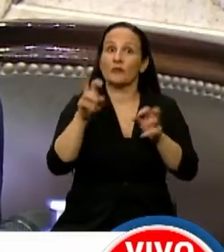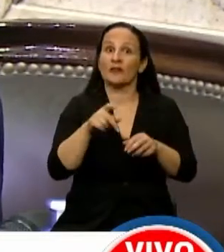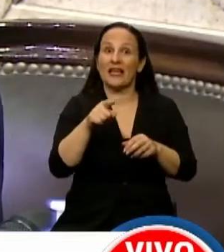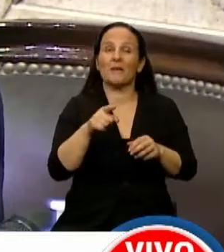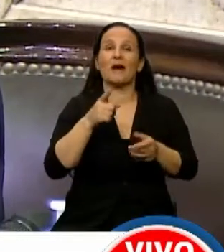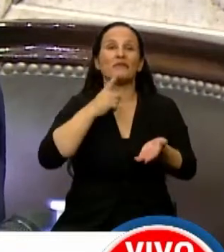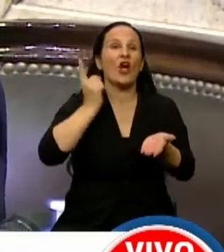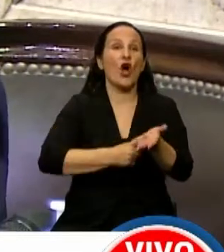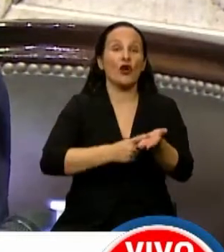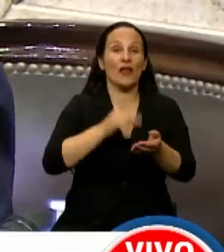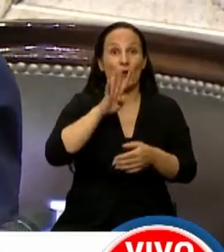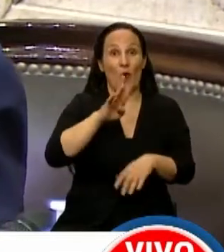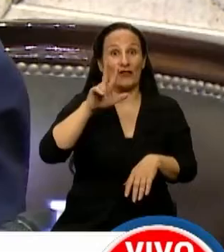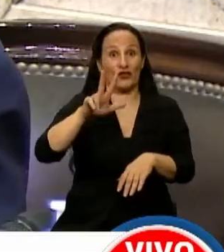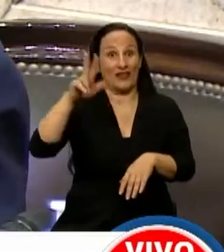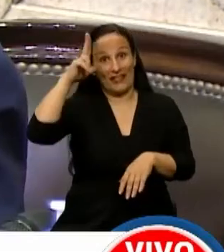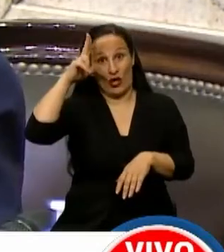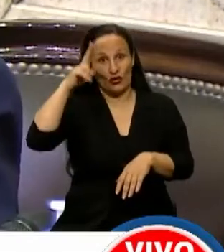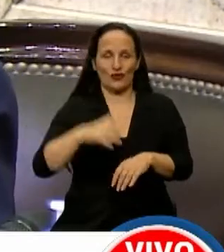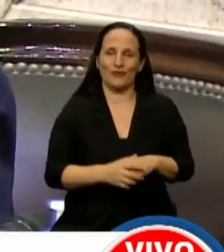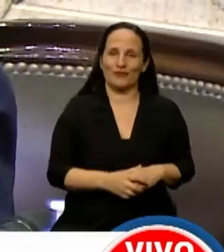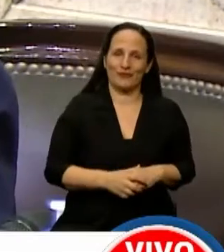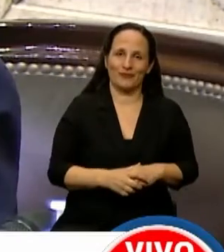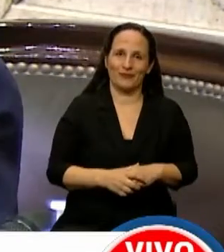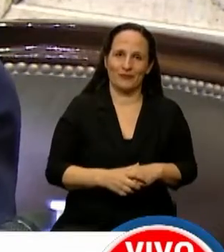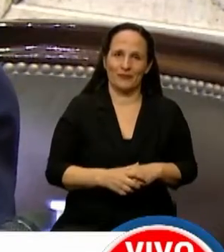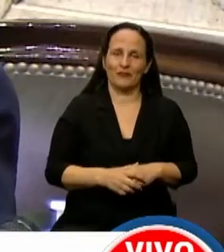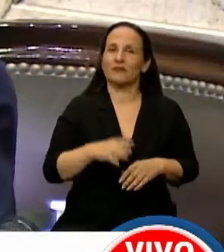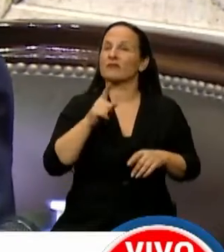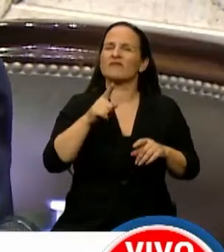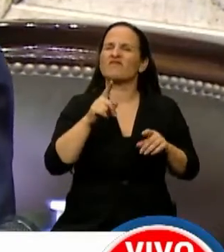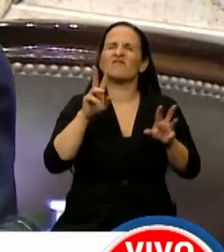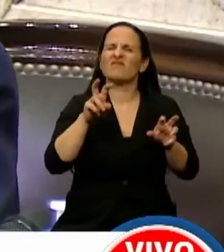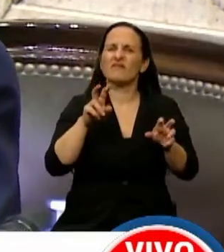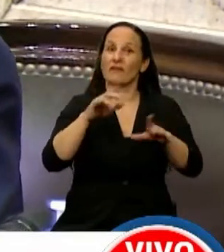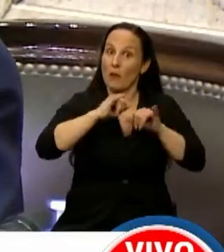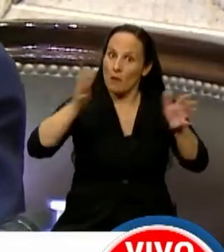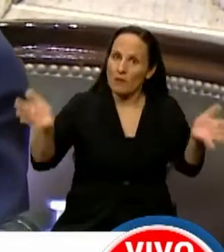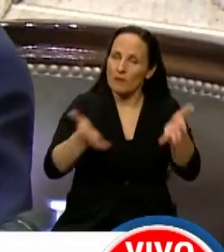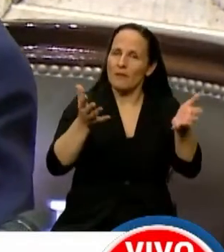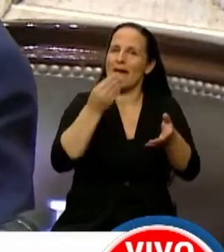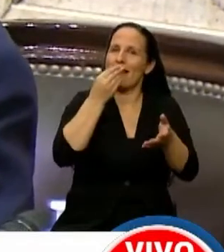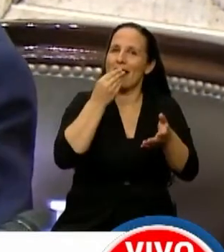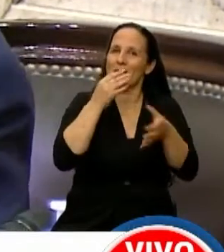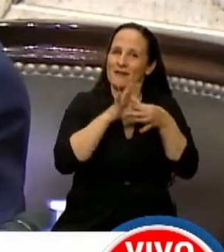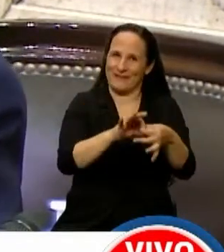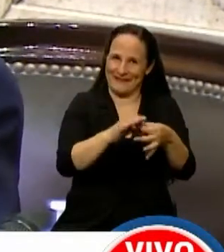el orden del día 438, que es promoción de la alimentación saludable